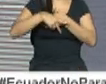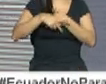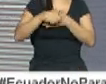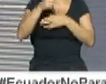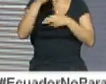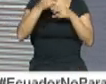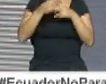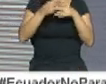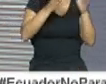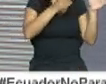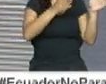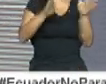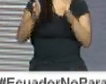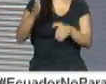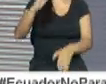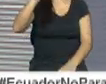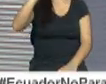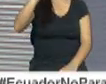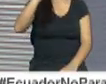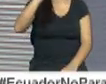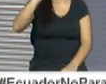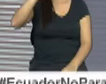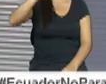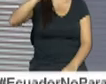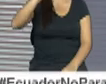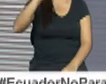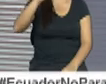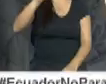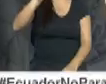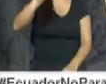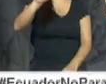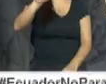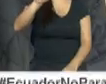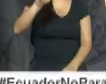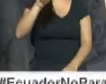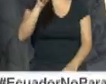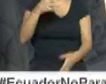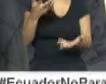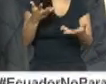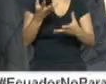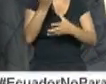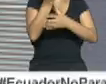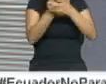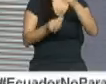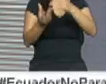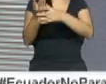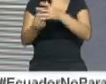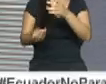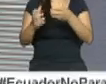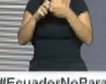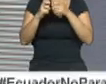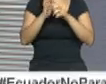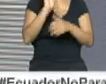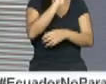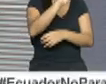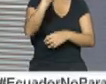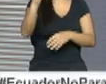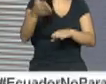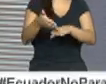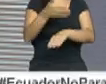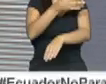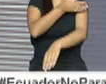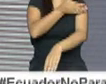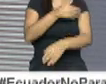y situaciones que consecuencias funestas para la población. ¿En qué medida los militares han tomado